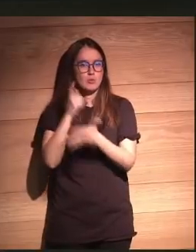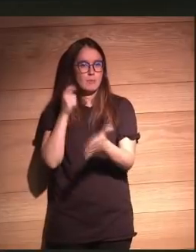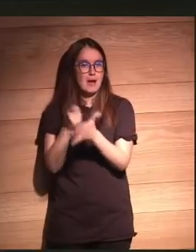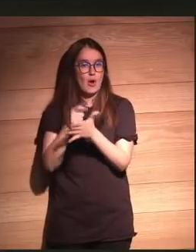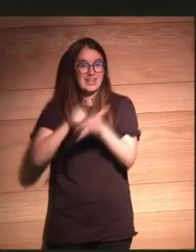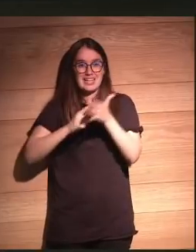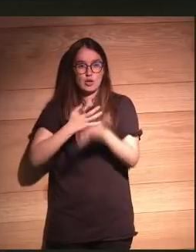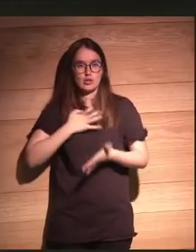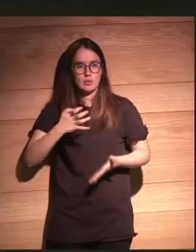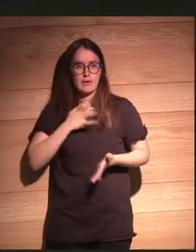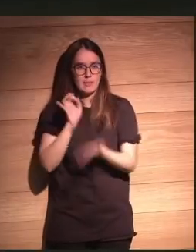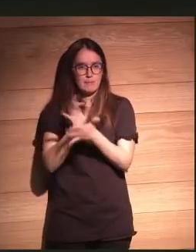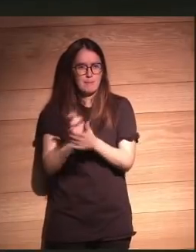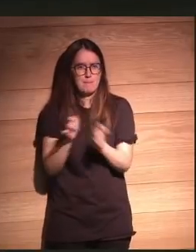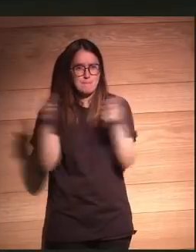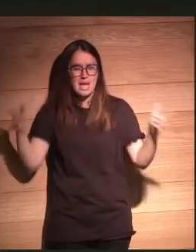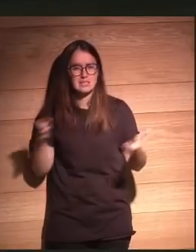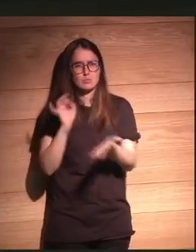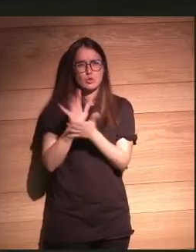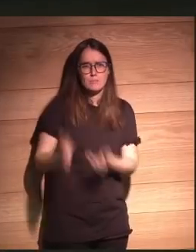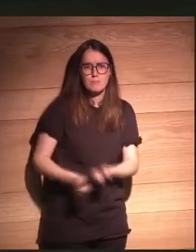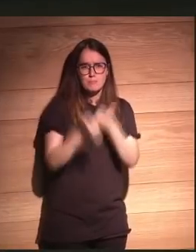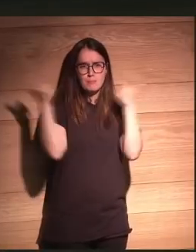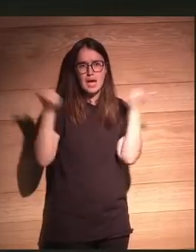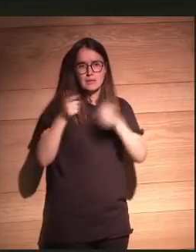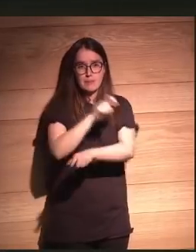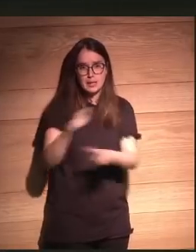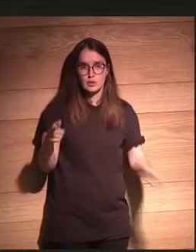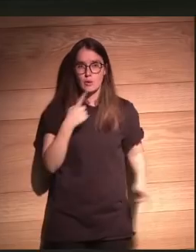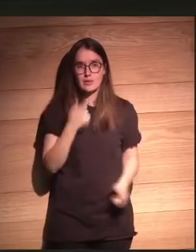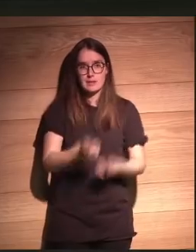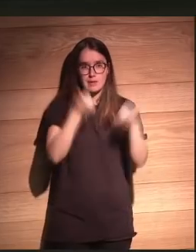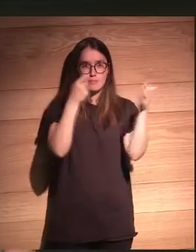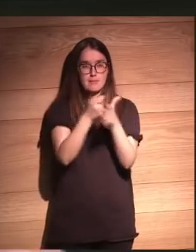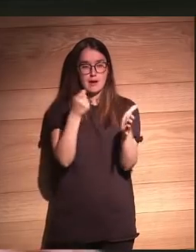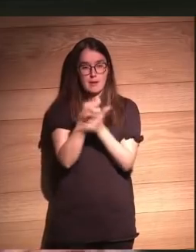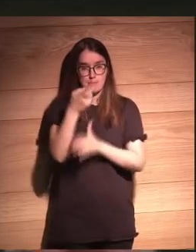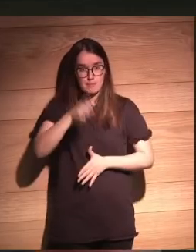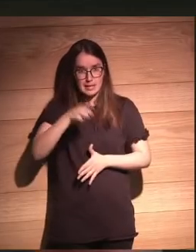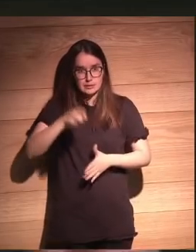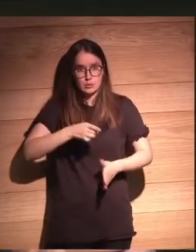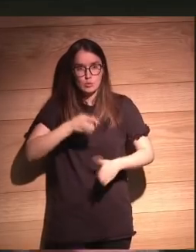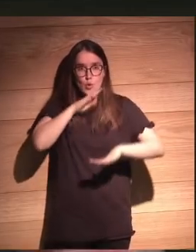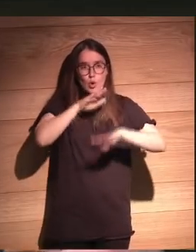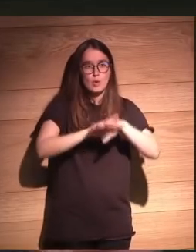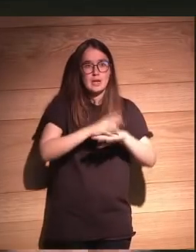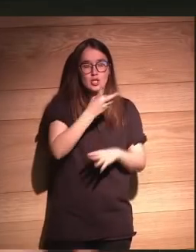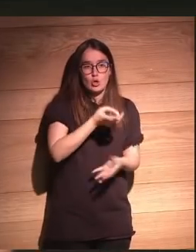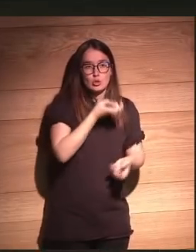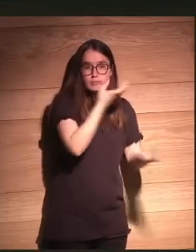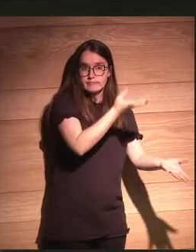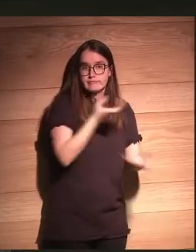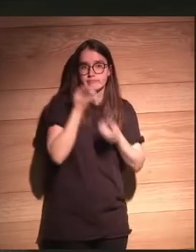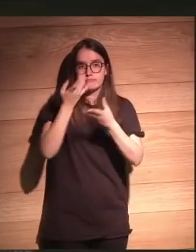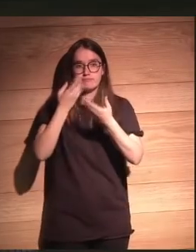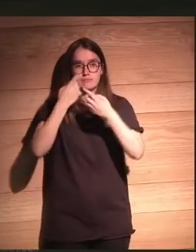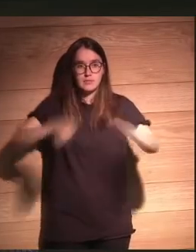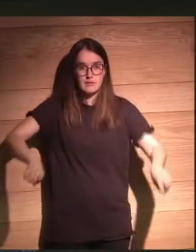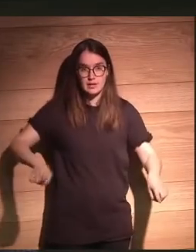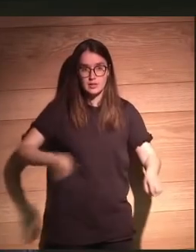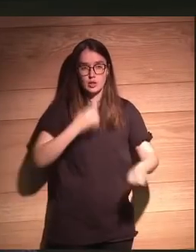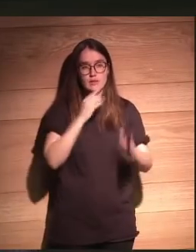alquiler, crecen las expulsiones, cada vez la población tiene más dificultades para llegar a fin de mes. Y vemos 2 relatos completamente distintos, que es lo que